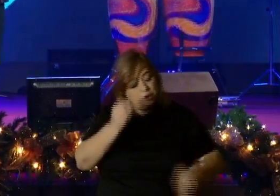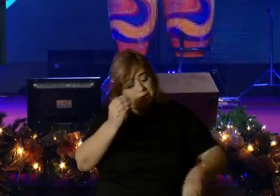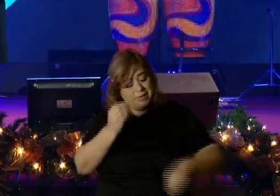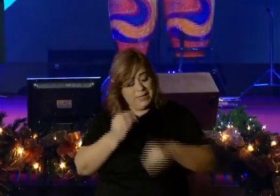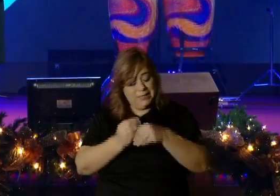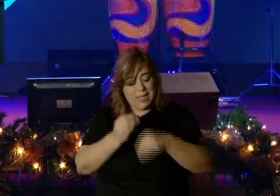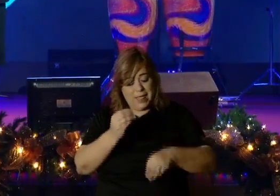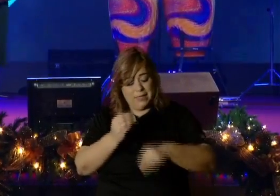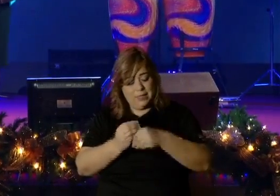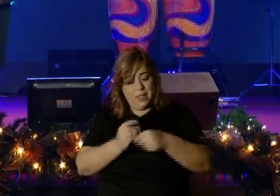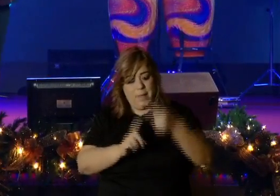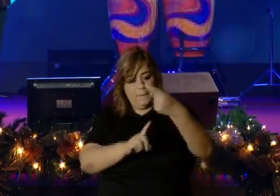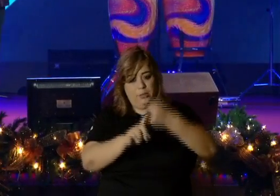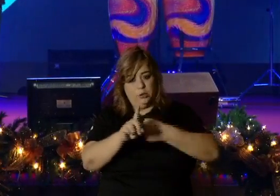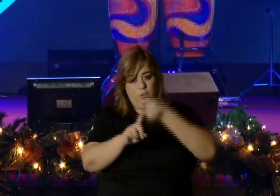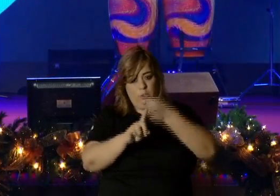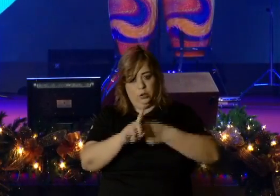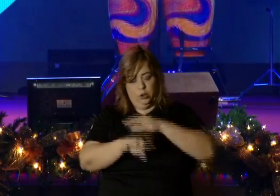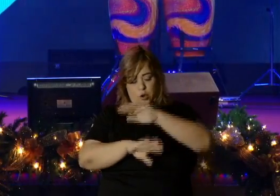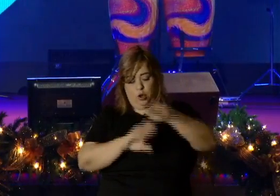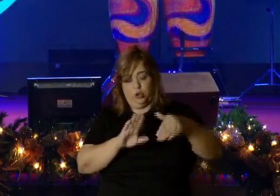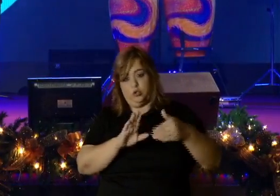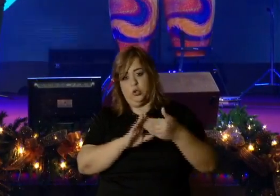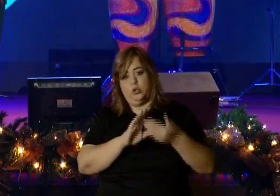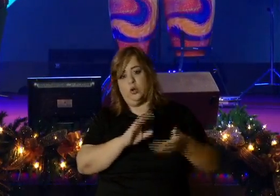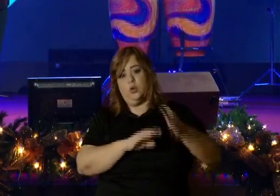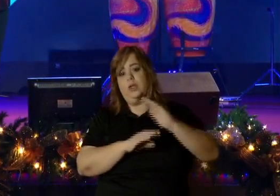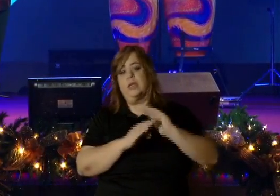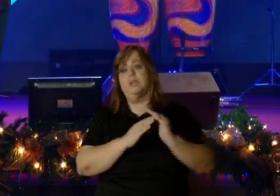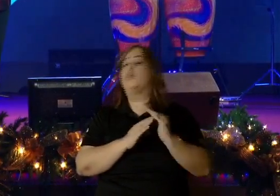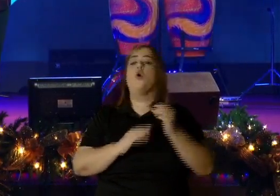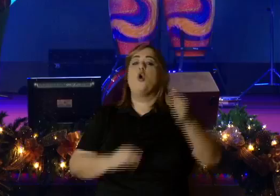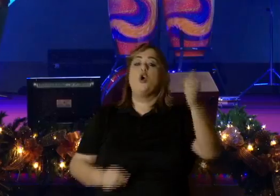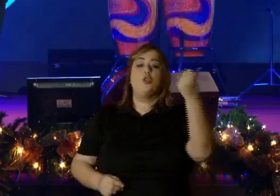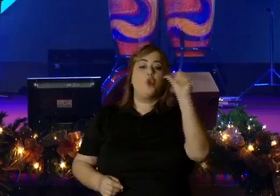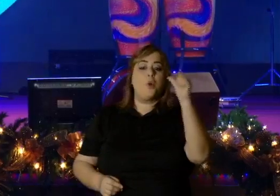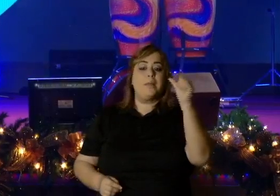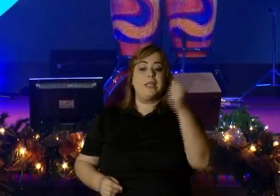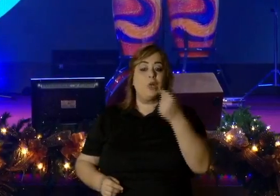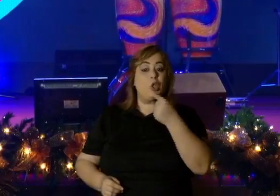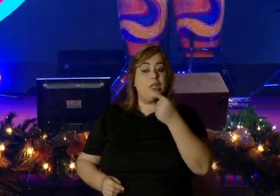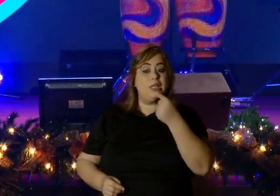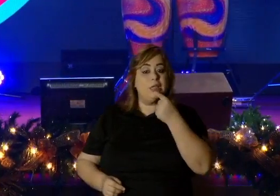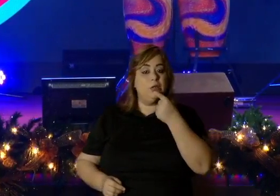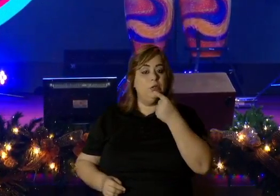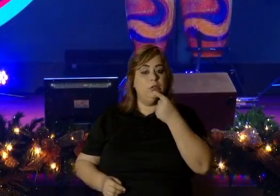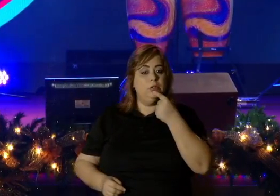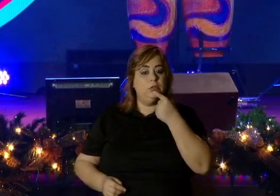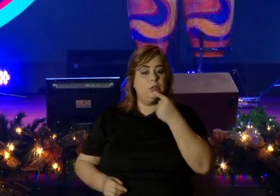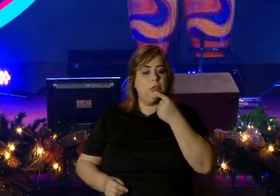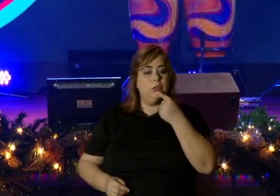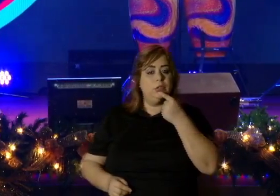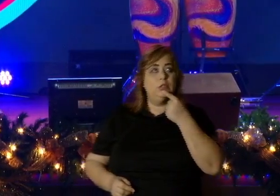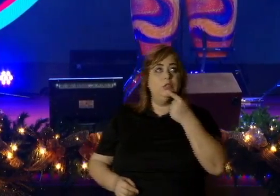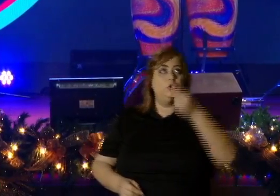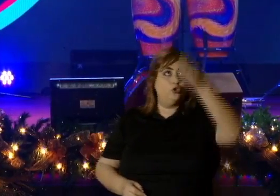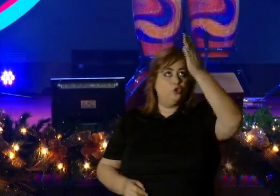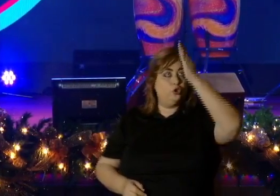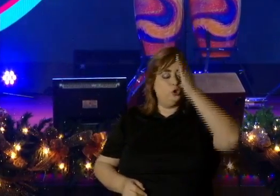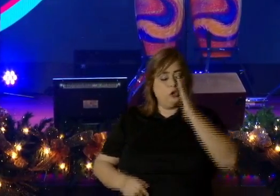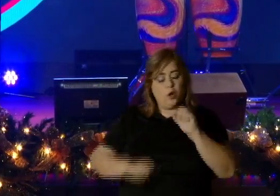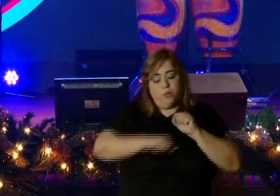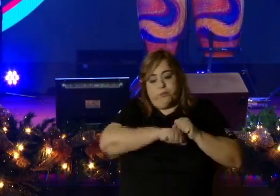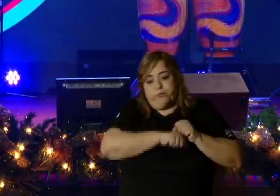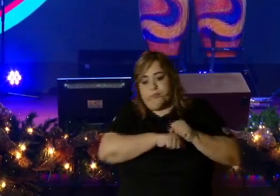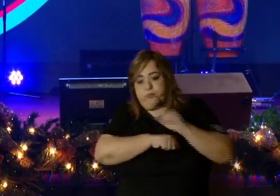mes, estamos cubiertos cada mes. Radamés el domingo pasado también lo dijo, que iba a haber una impartición de panes y